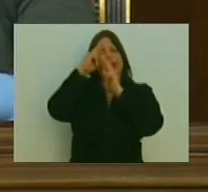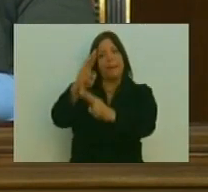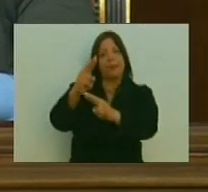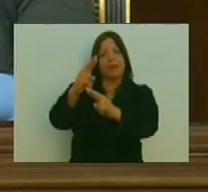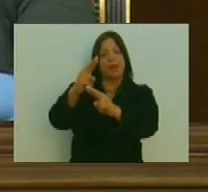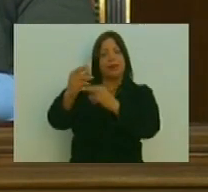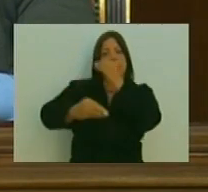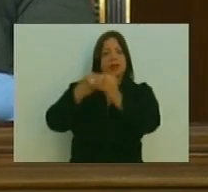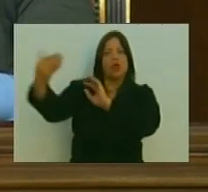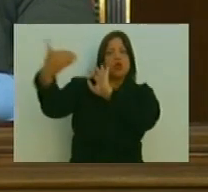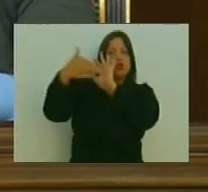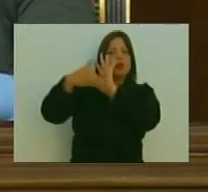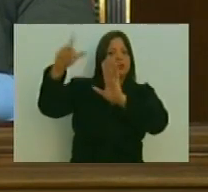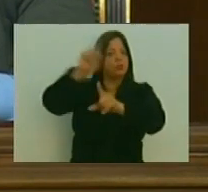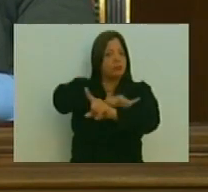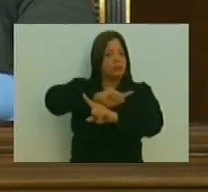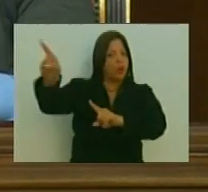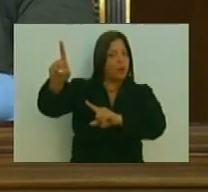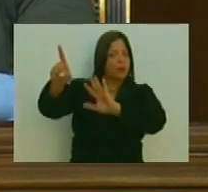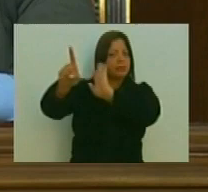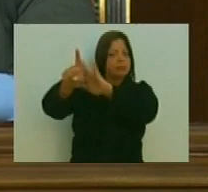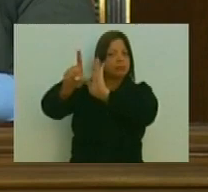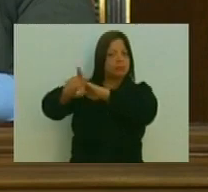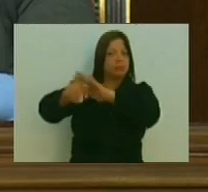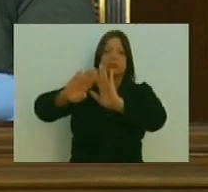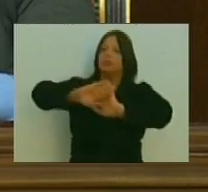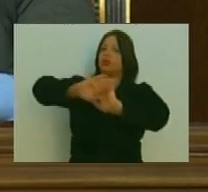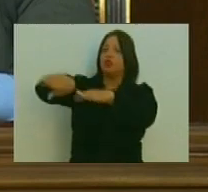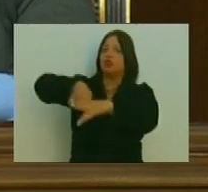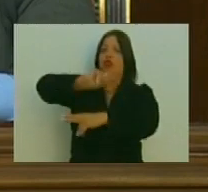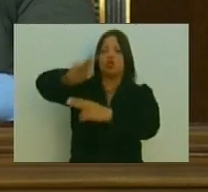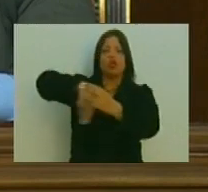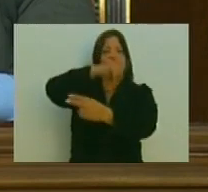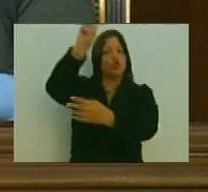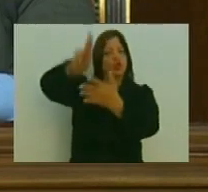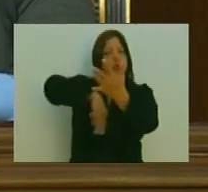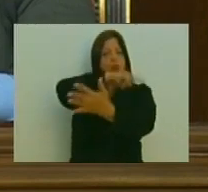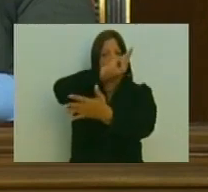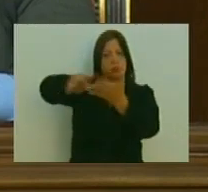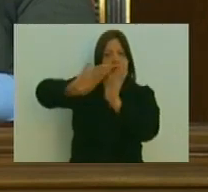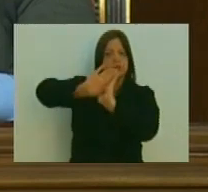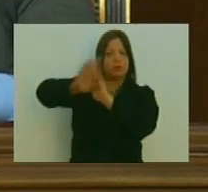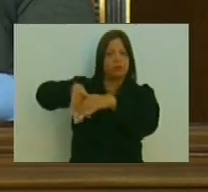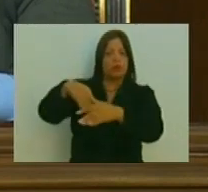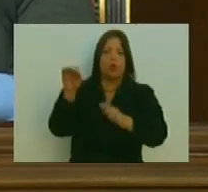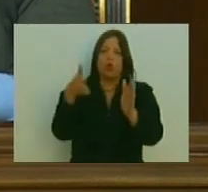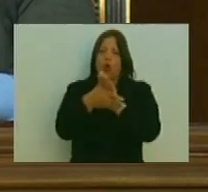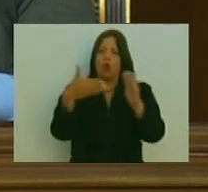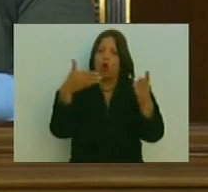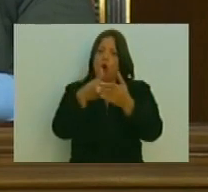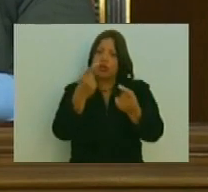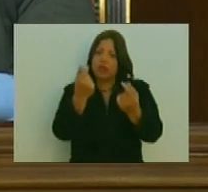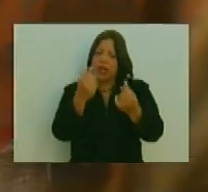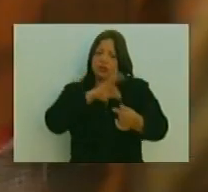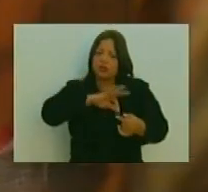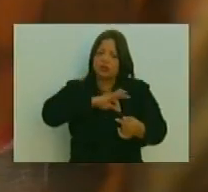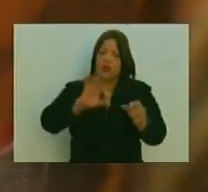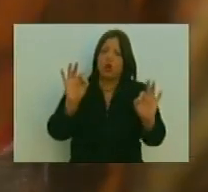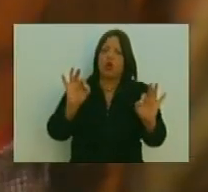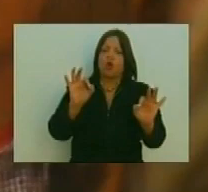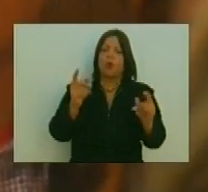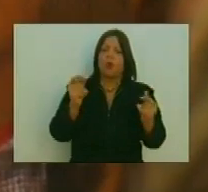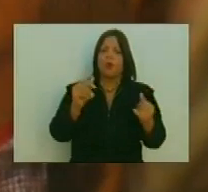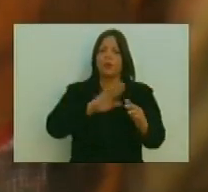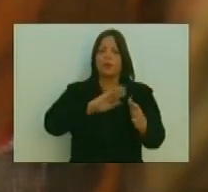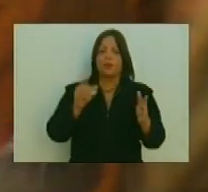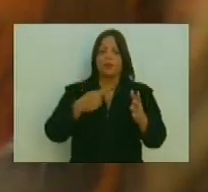realizar actos unilaterales que vulneran la soberanía nacional y su régimen socioeconómico, con la